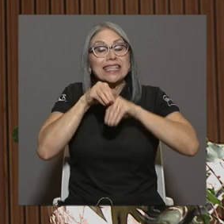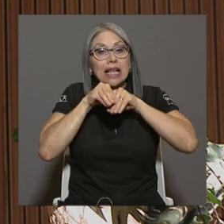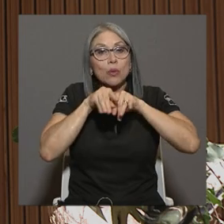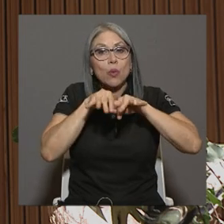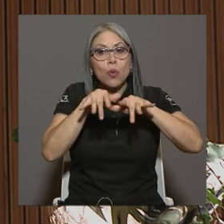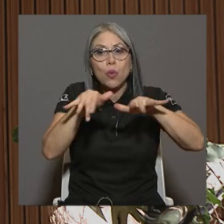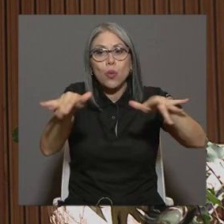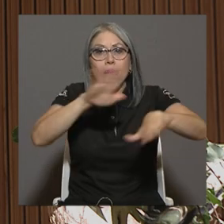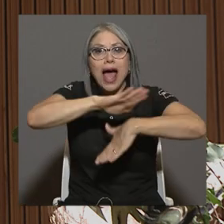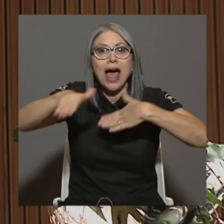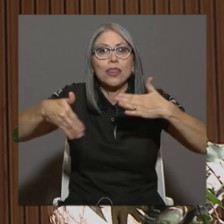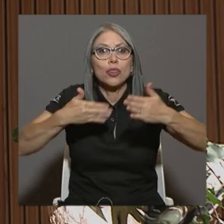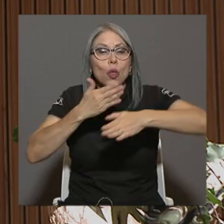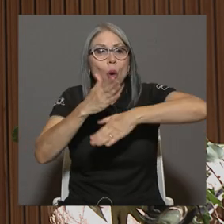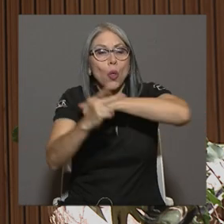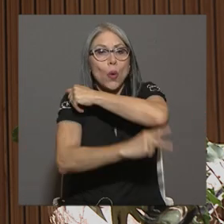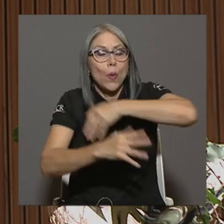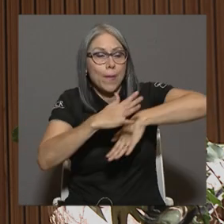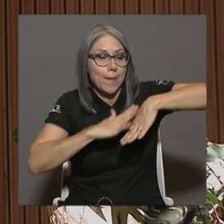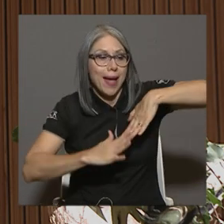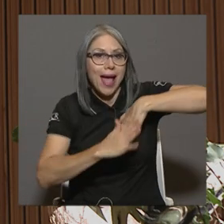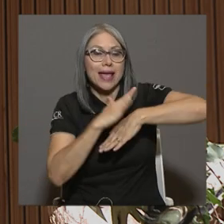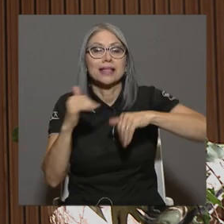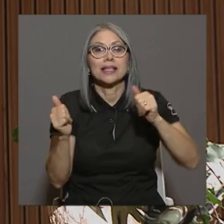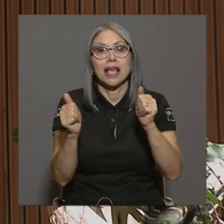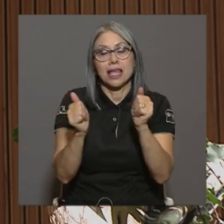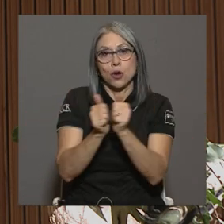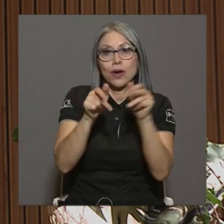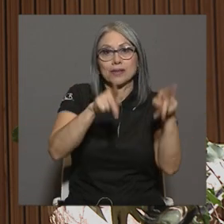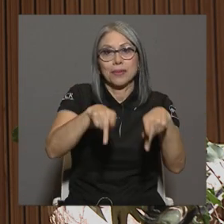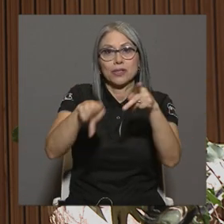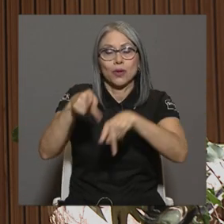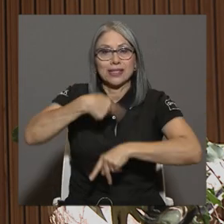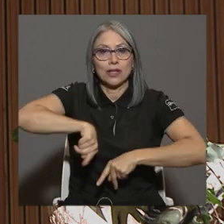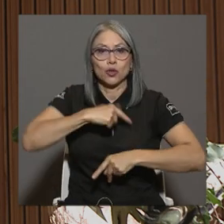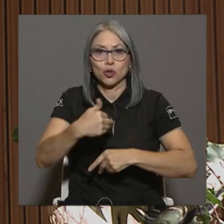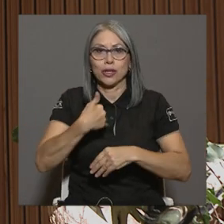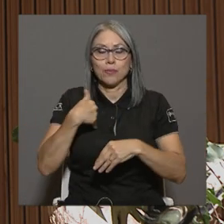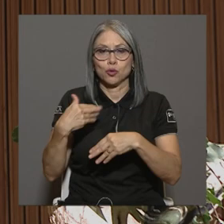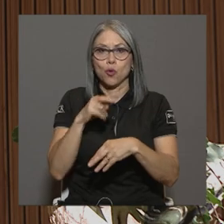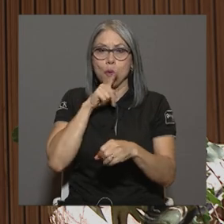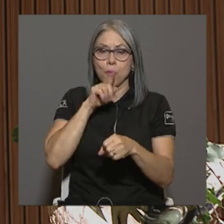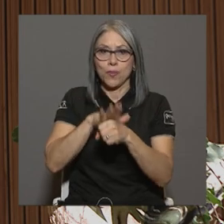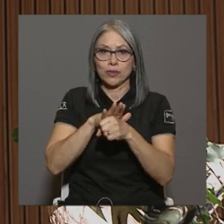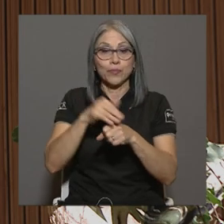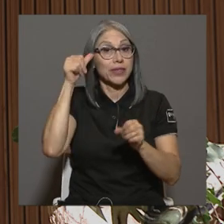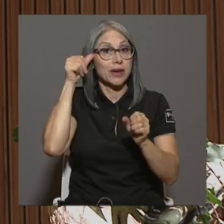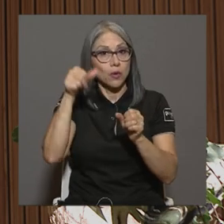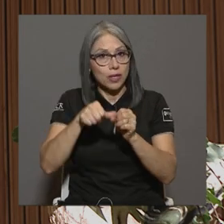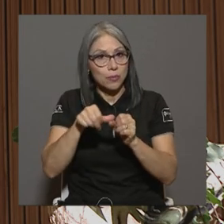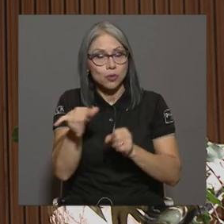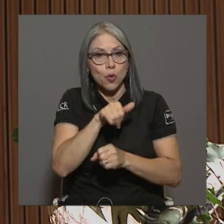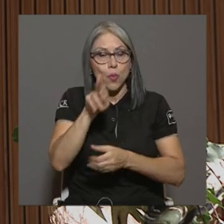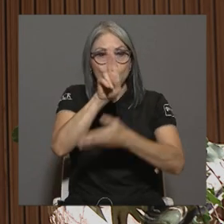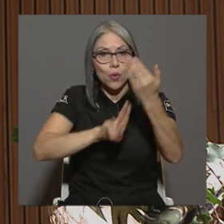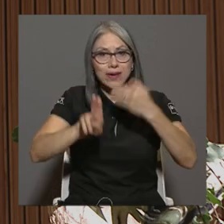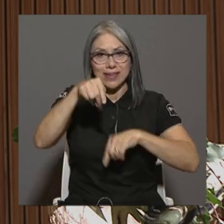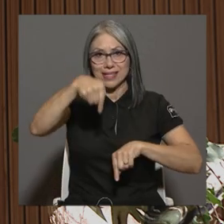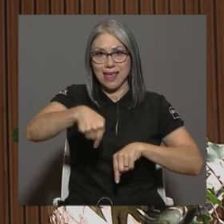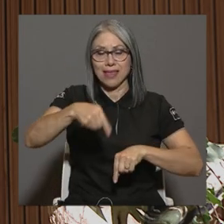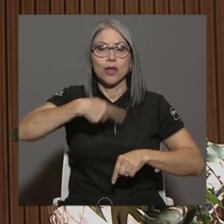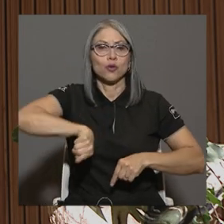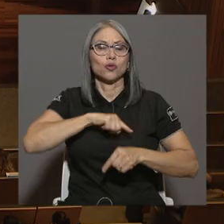territorios y a las poblaciones con las cuales tenemos un compromiso. Recordemos que como universidad tenemos un